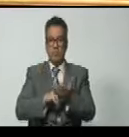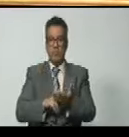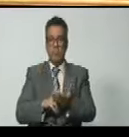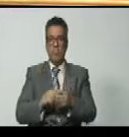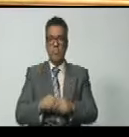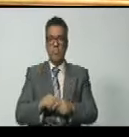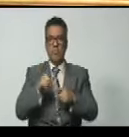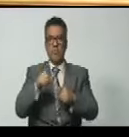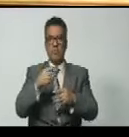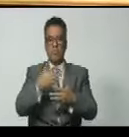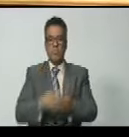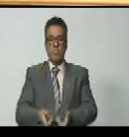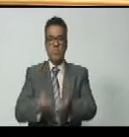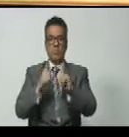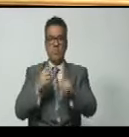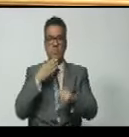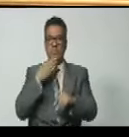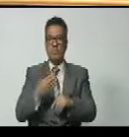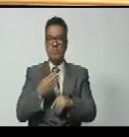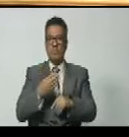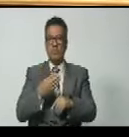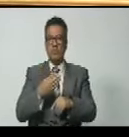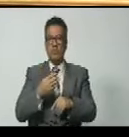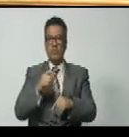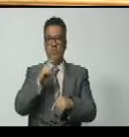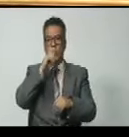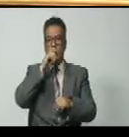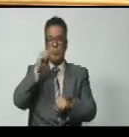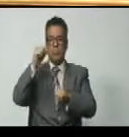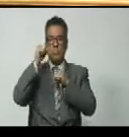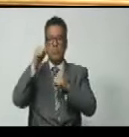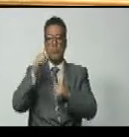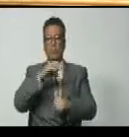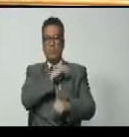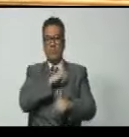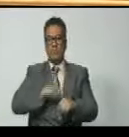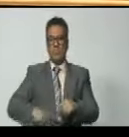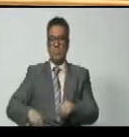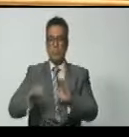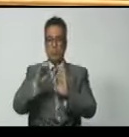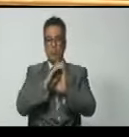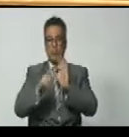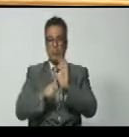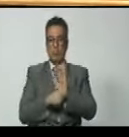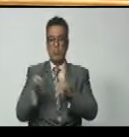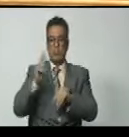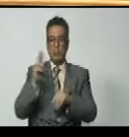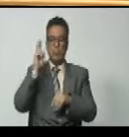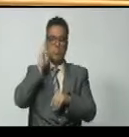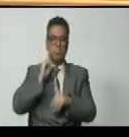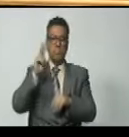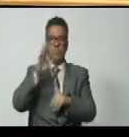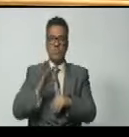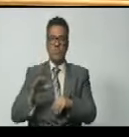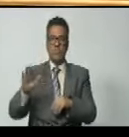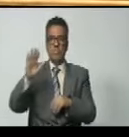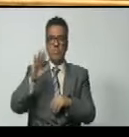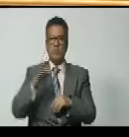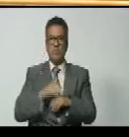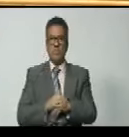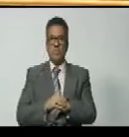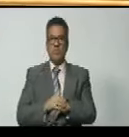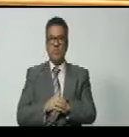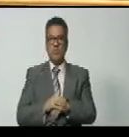aprobar la autorización solicitada por el ciudadano Nicolás Maduro Moros, presidente constitucional de la República Bolivariana